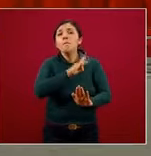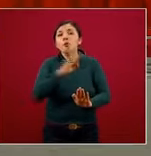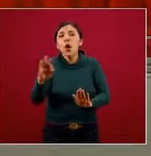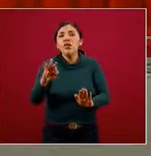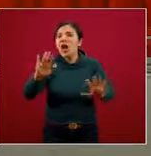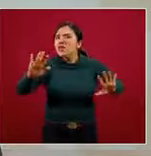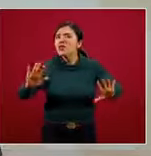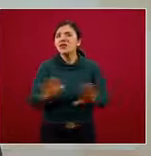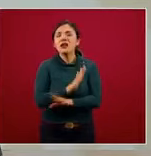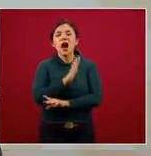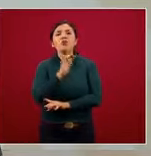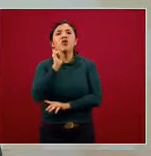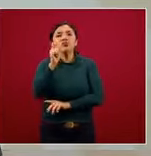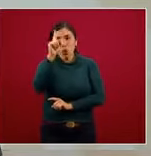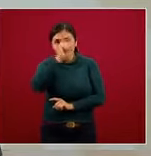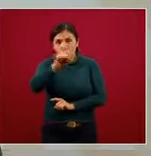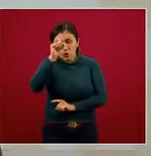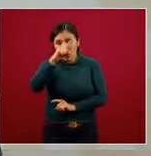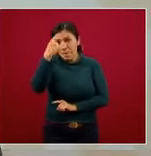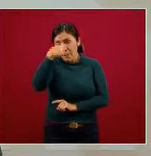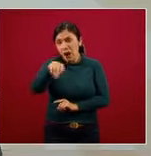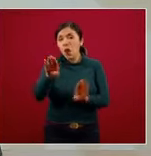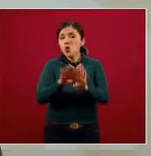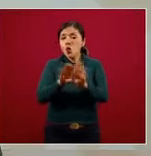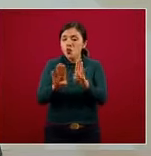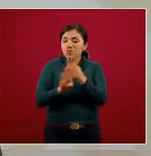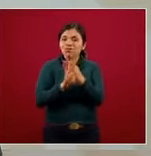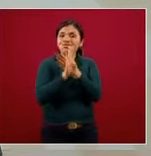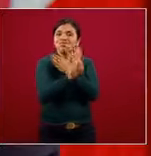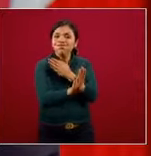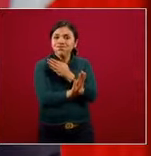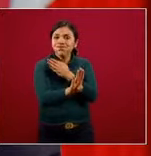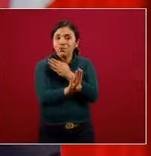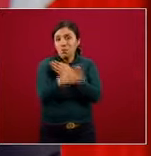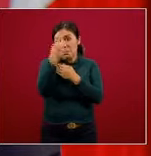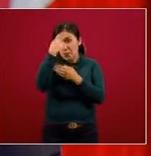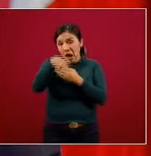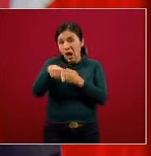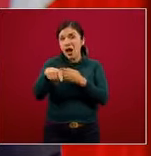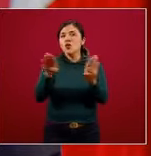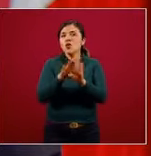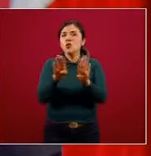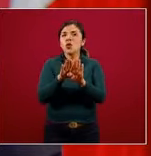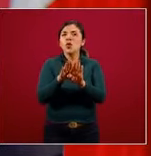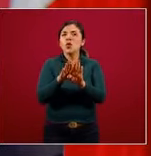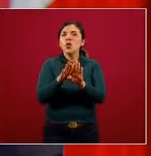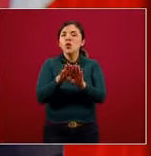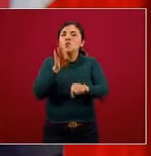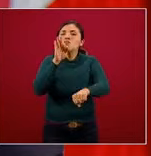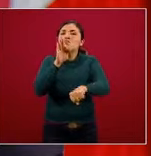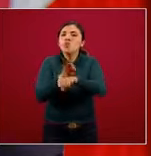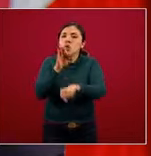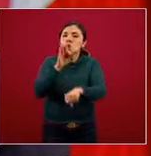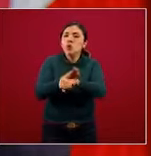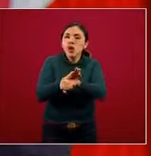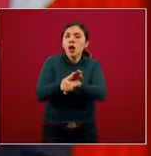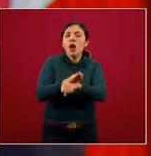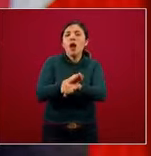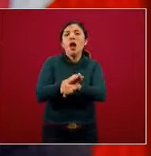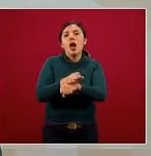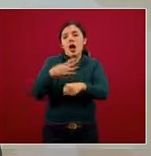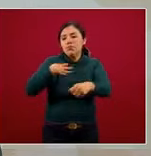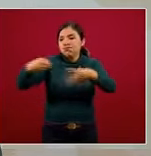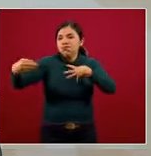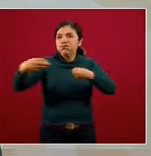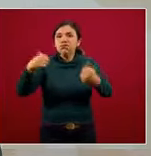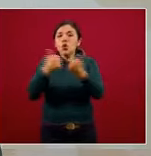a redefinir las recomendaciones sobre prevención para enfatizar la protección de